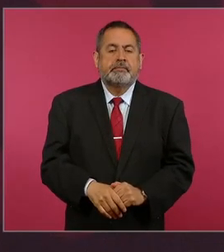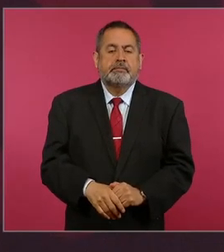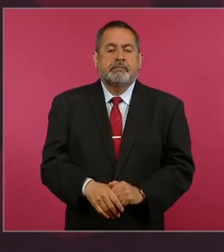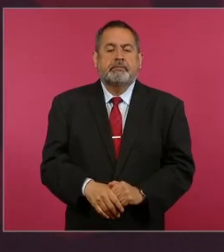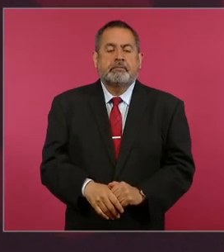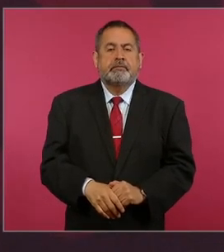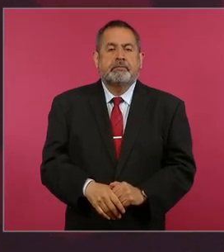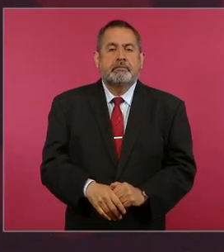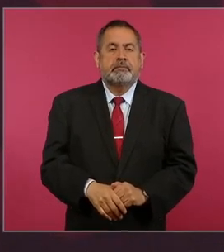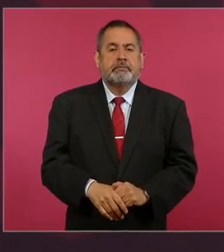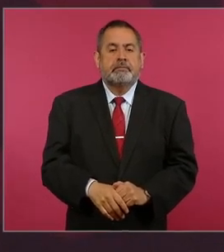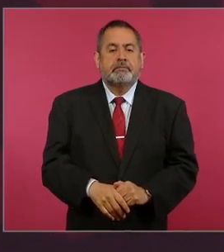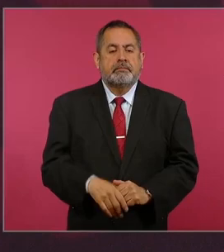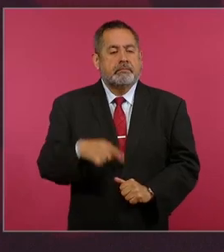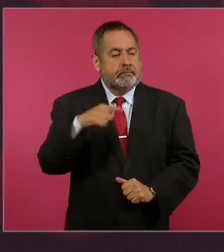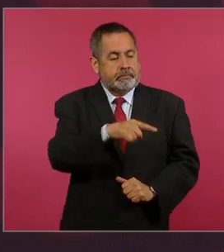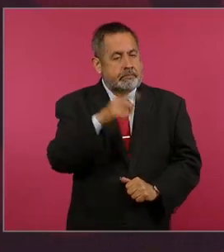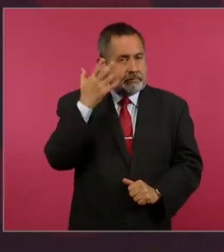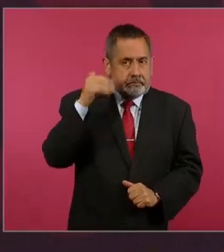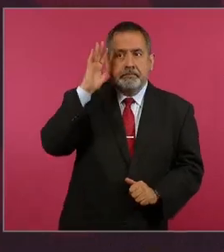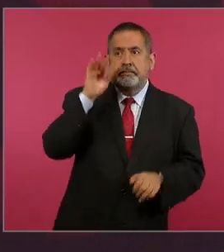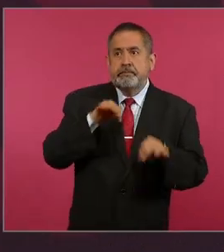Ahí trabajaba